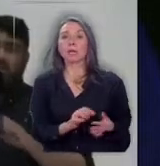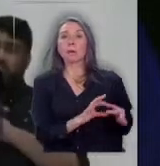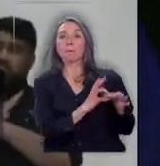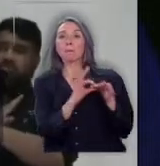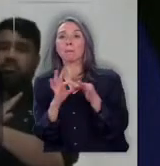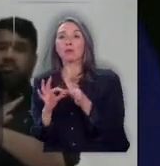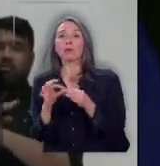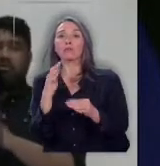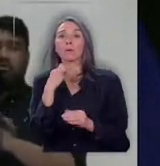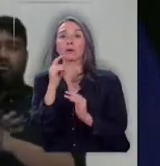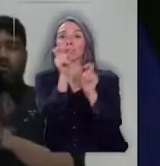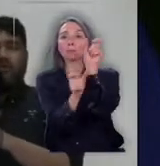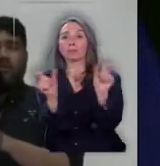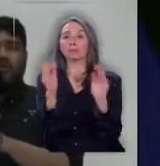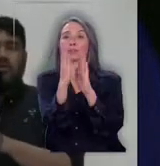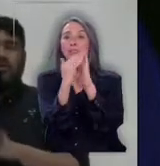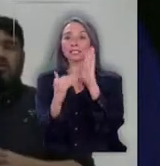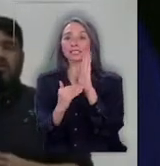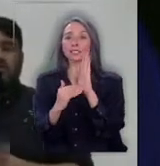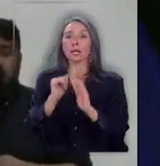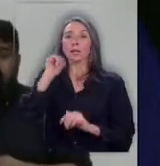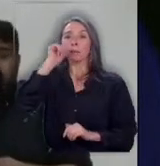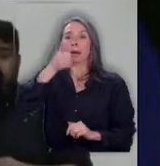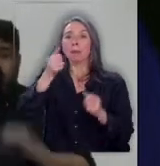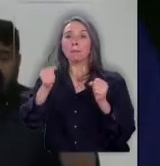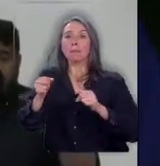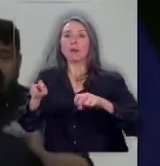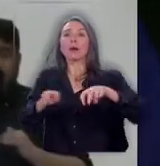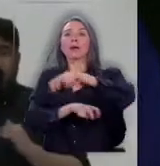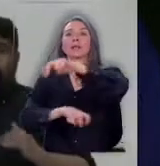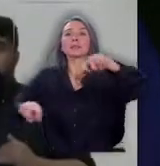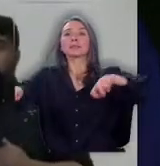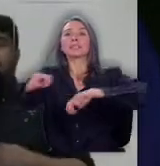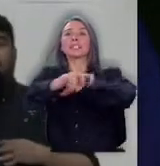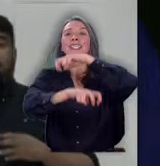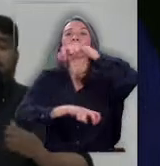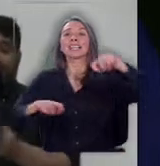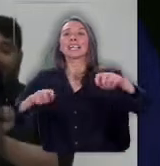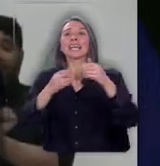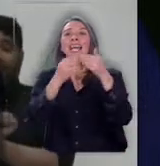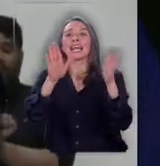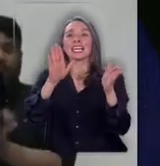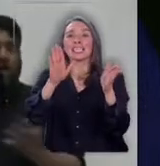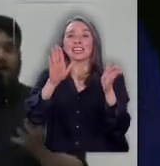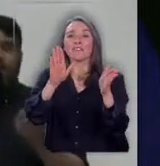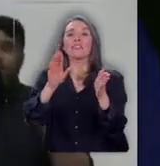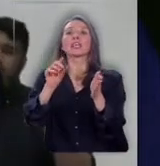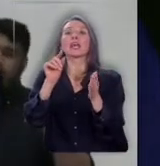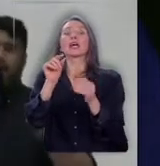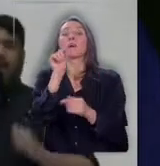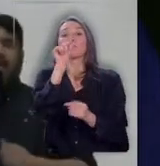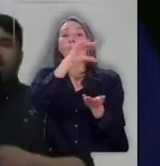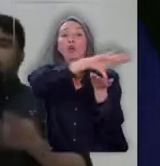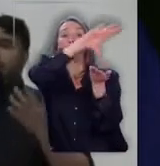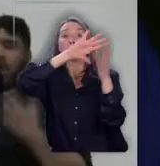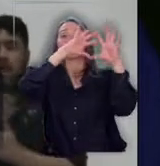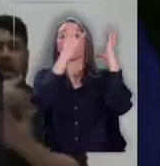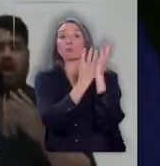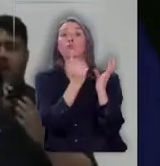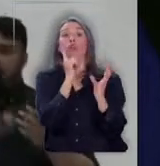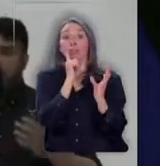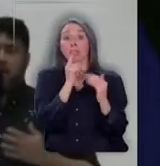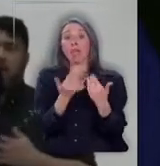New zealanders um as of tomorrow Will be able to move around with freedom that very few other countries in the